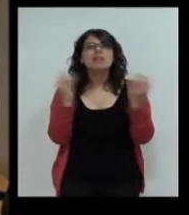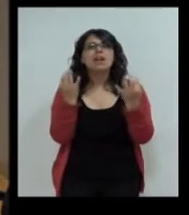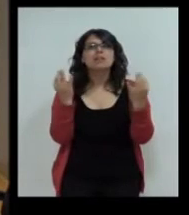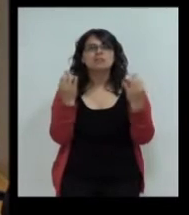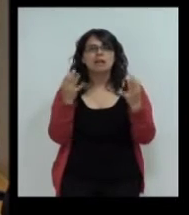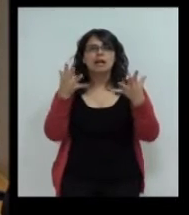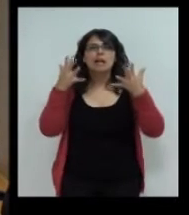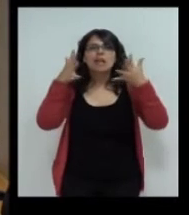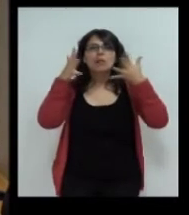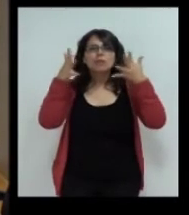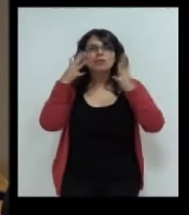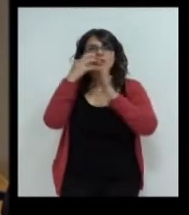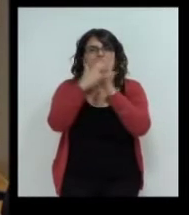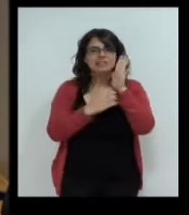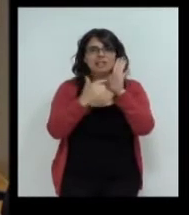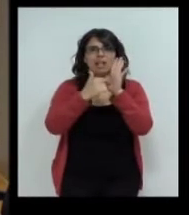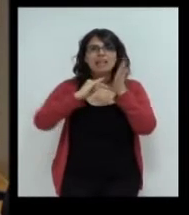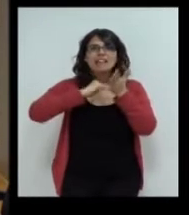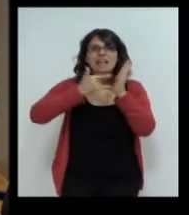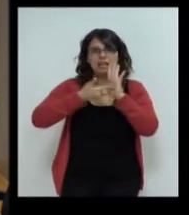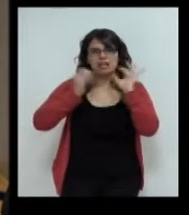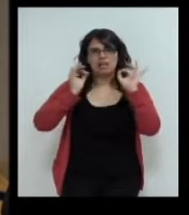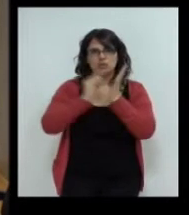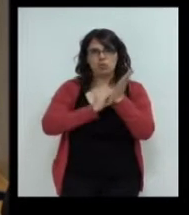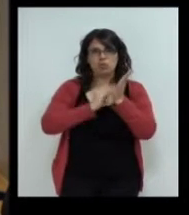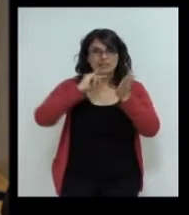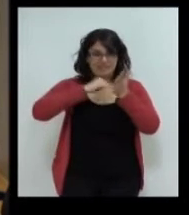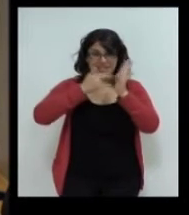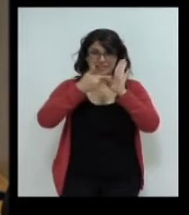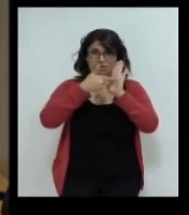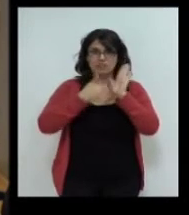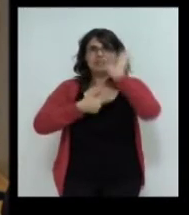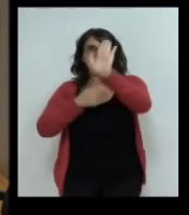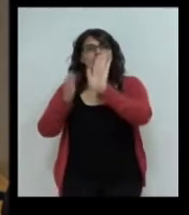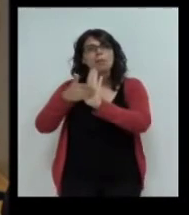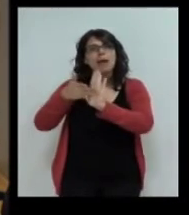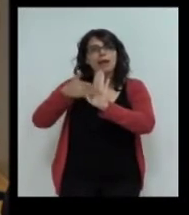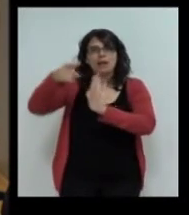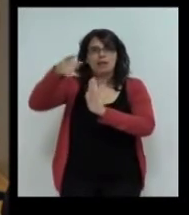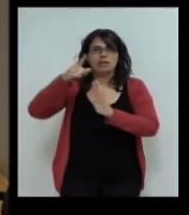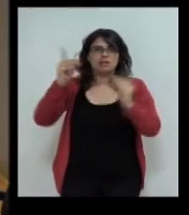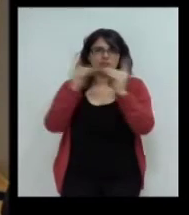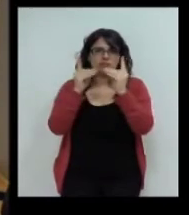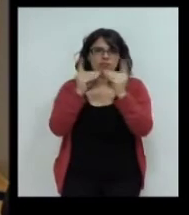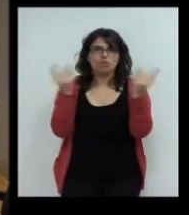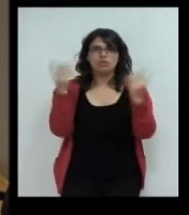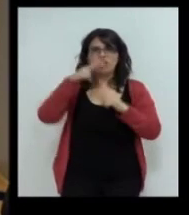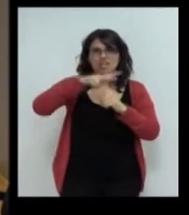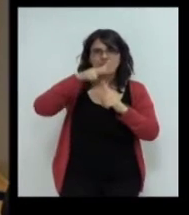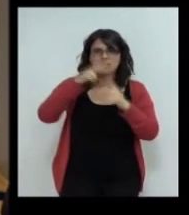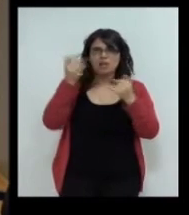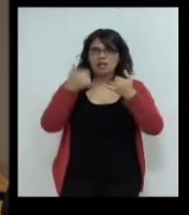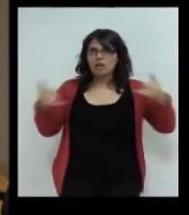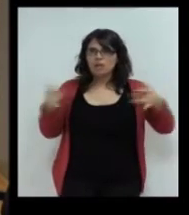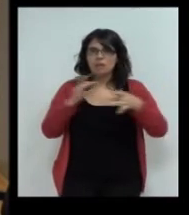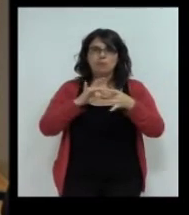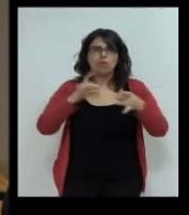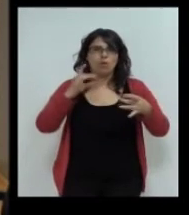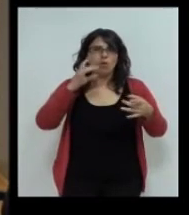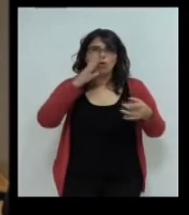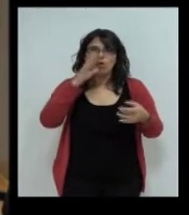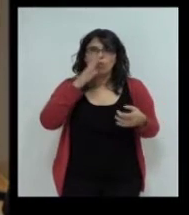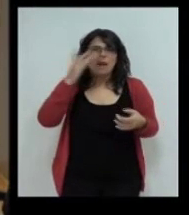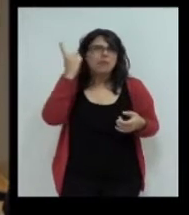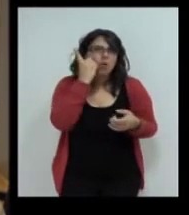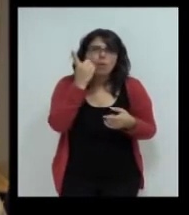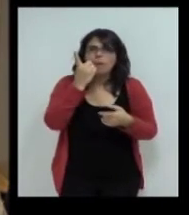recomendaciones técnicas, soluciones técnicas para la televisión digital, por satélite, por cable, por ondas terrestres, para dispositivos